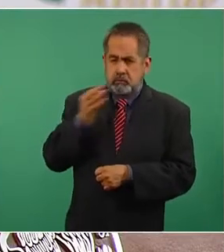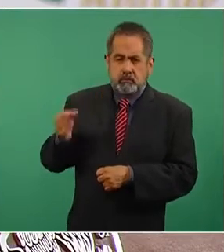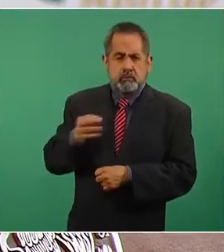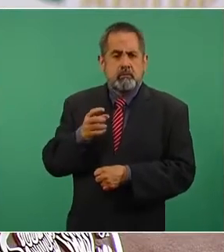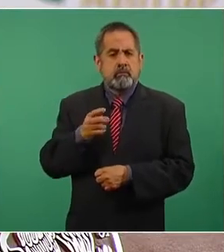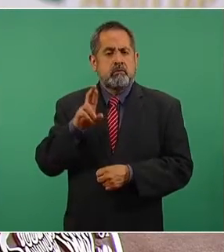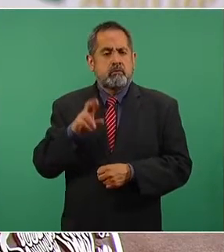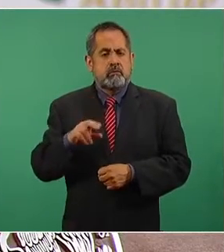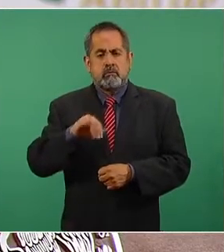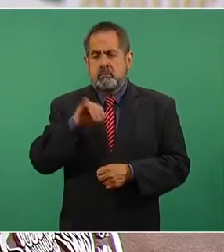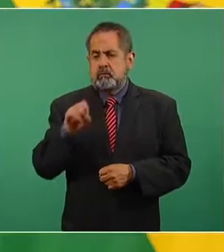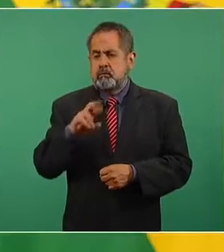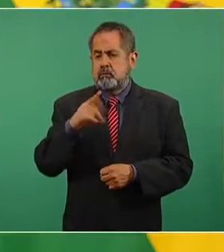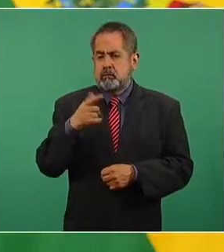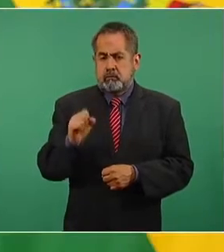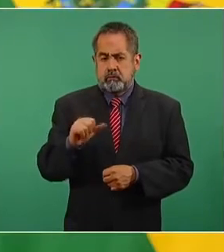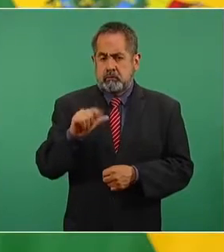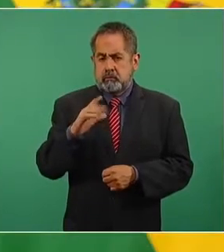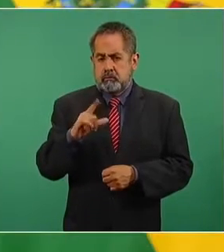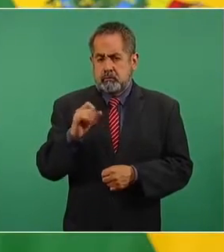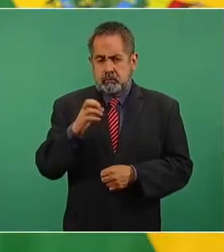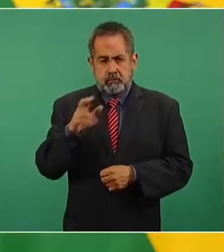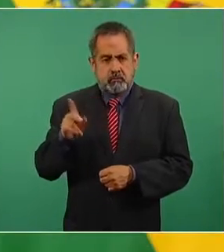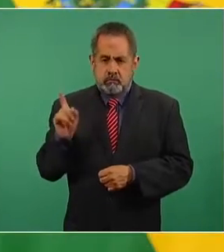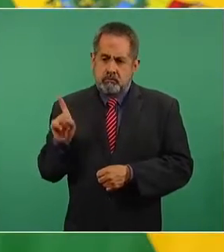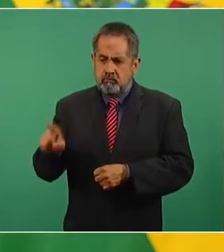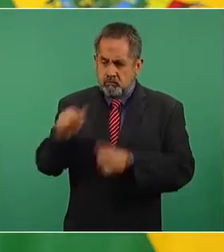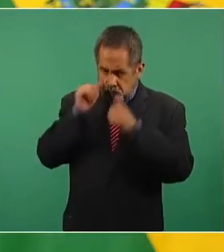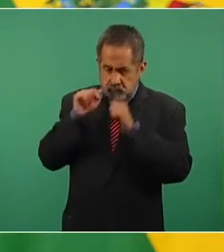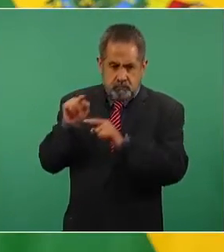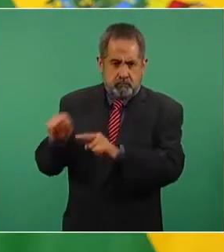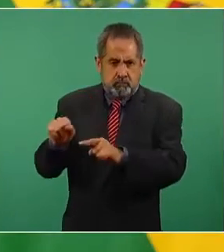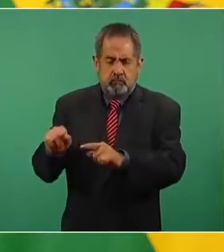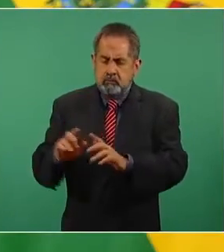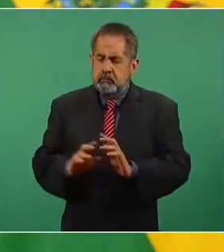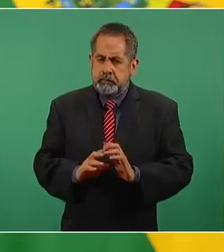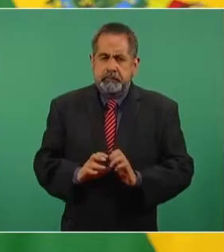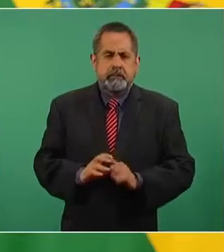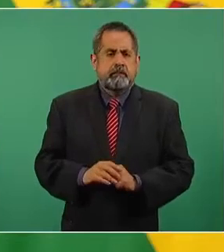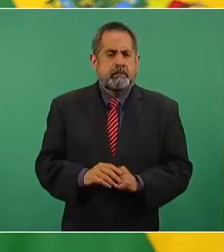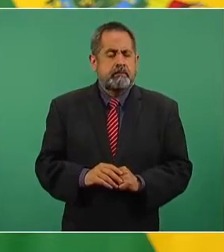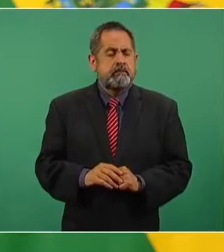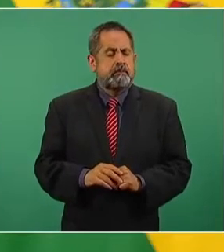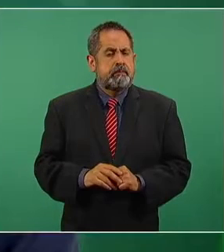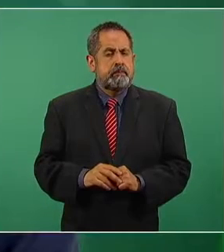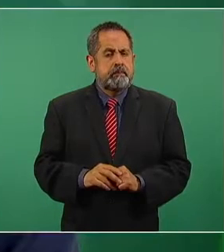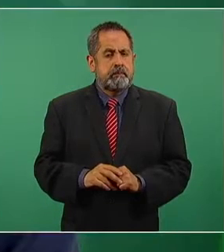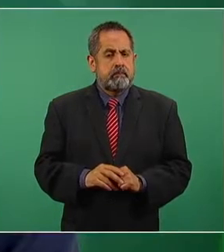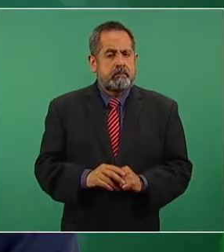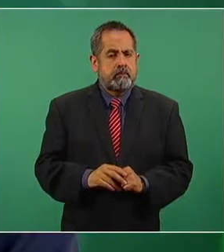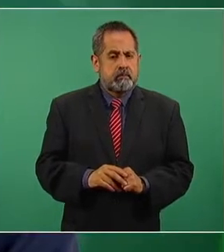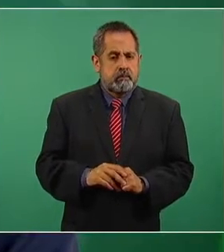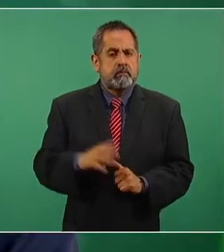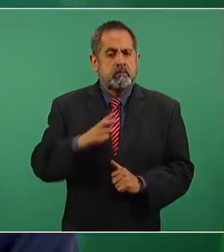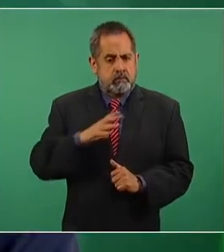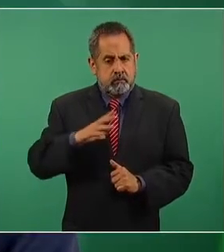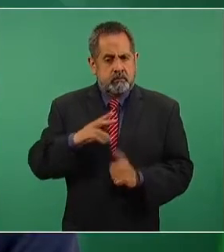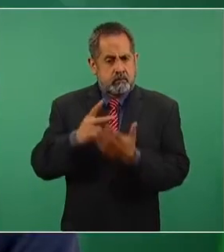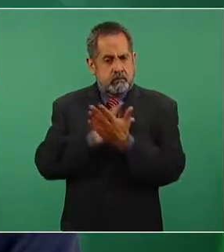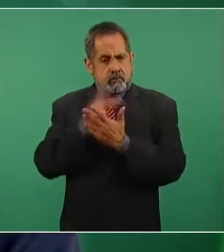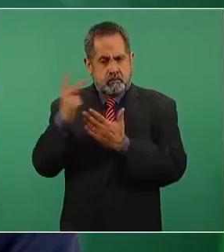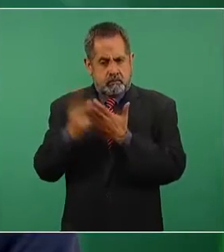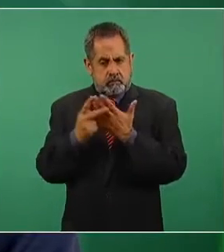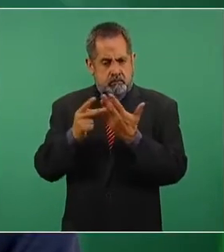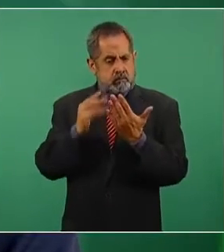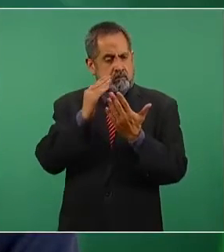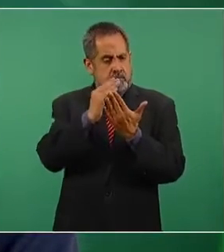doctor Jorge Alcocer, que lo atienda. Ya hay un programa para